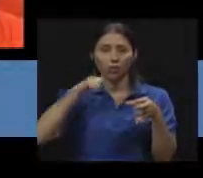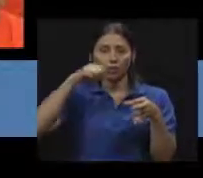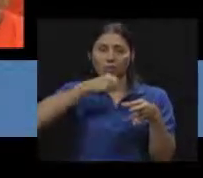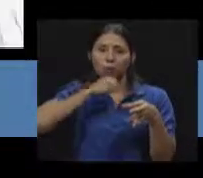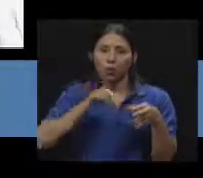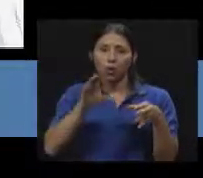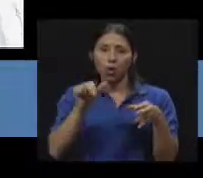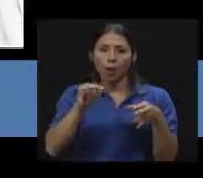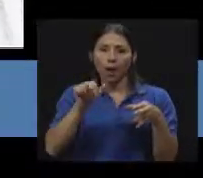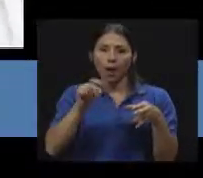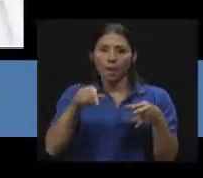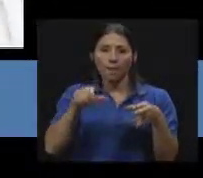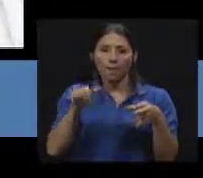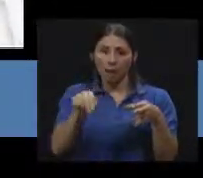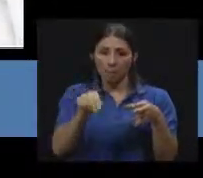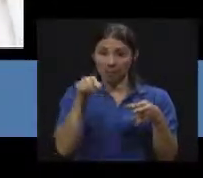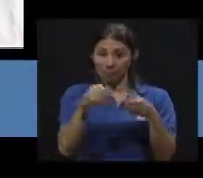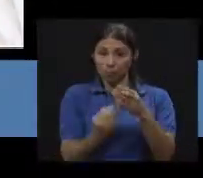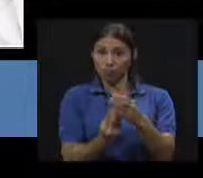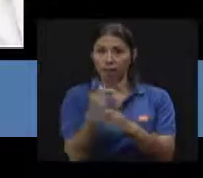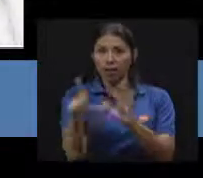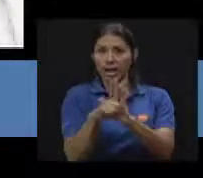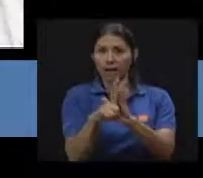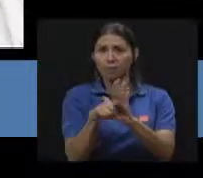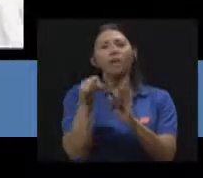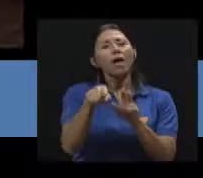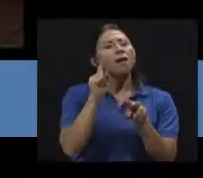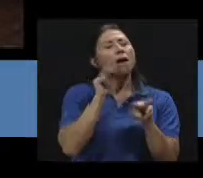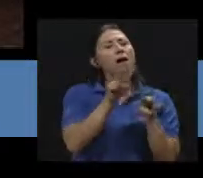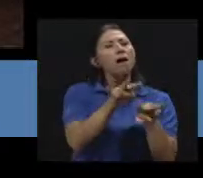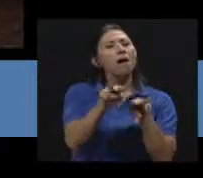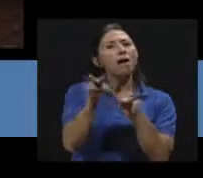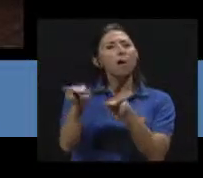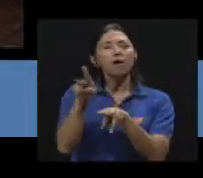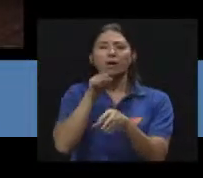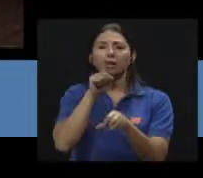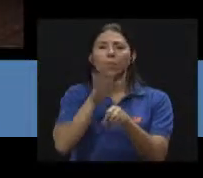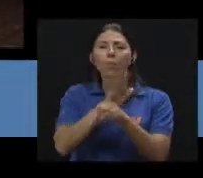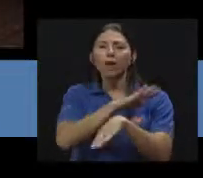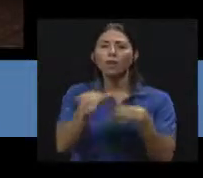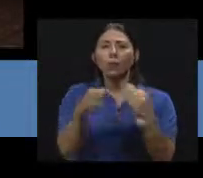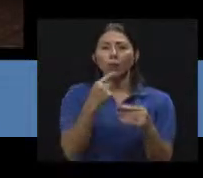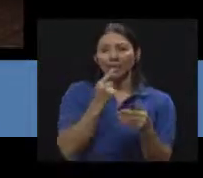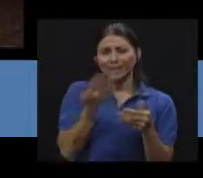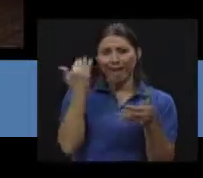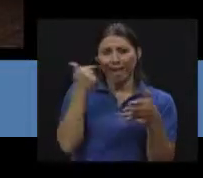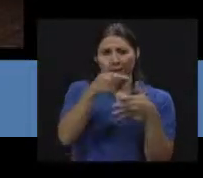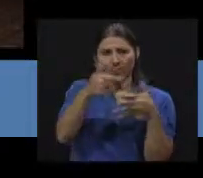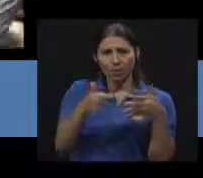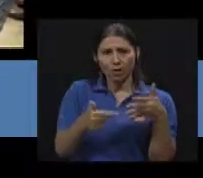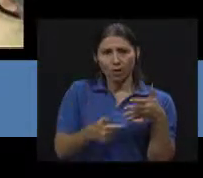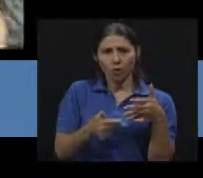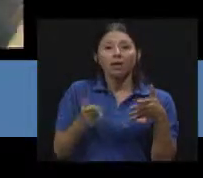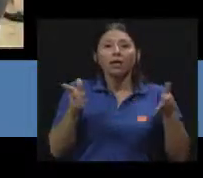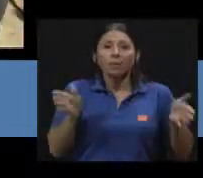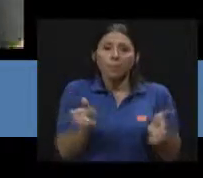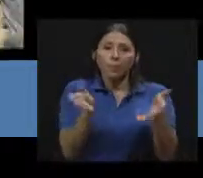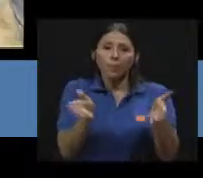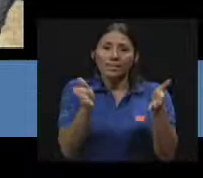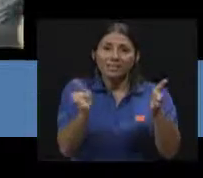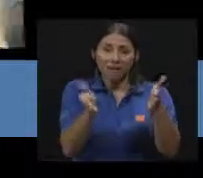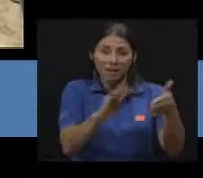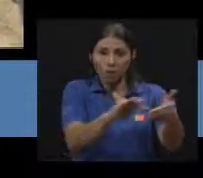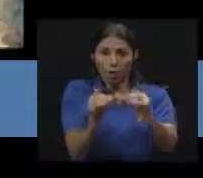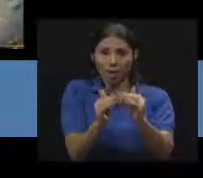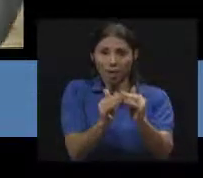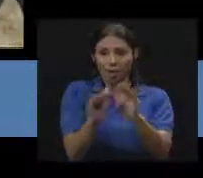Mayor, CONAPAM, creado por la ley, es el órgano encargado de velar por que se cumpla lo dicho anteriormente y propiciar